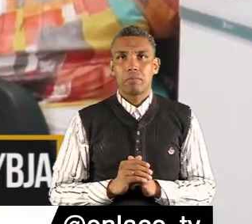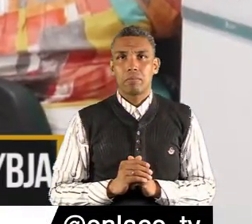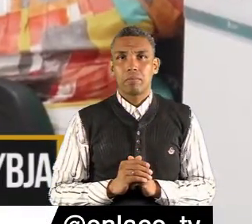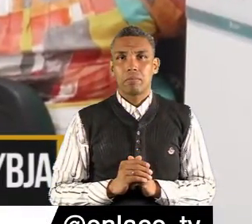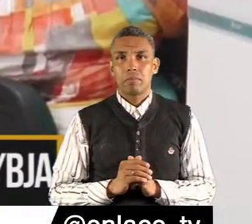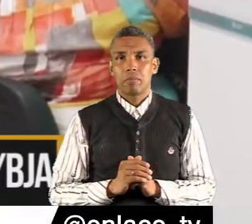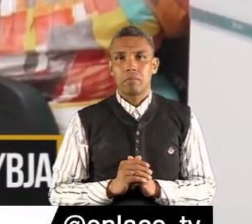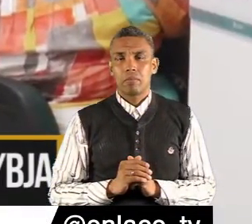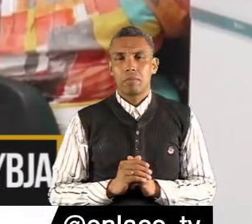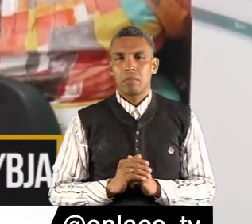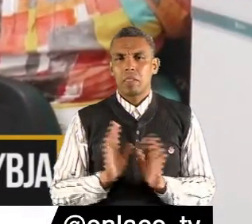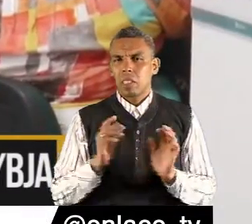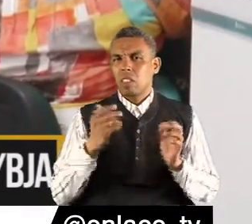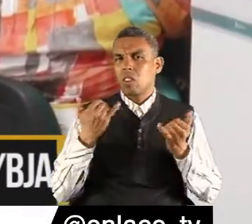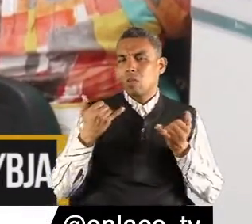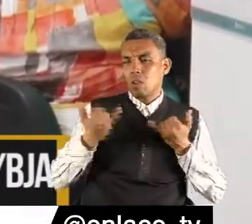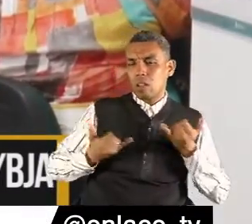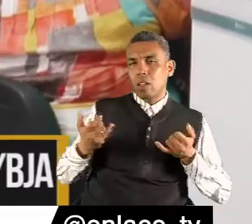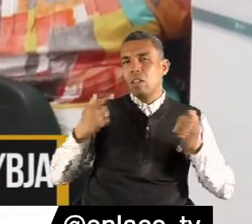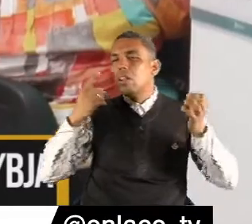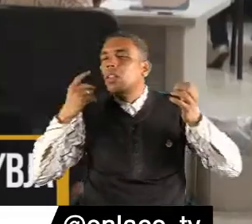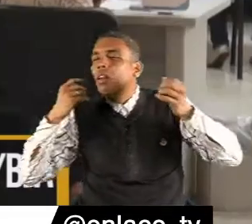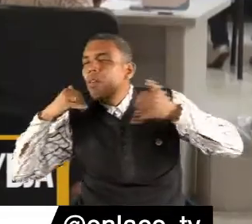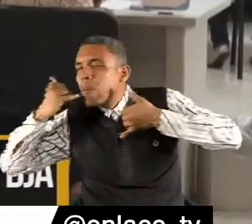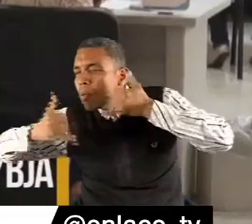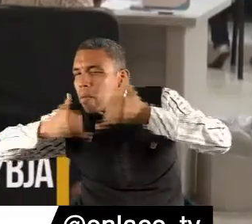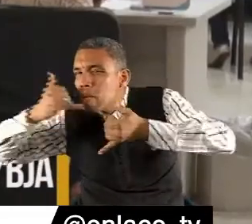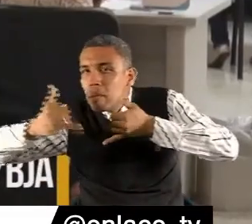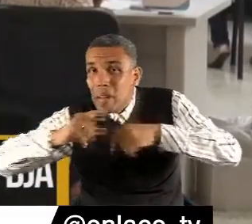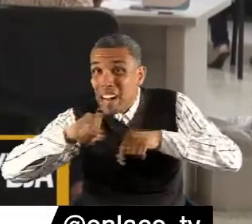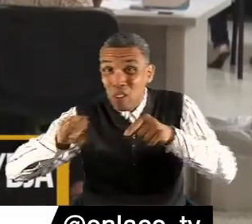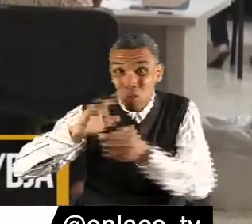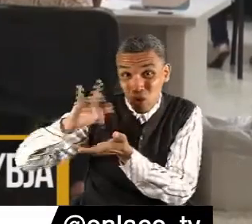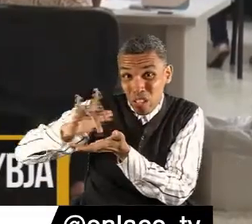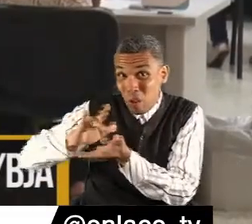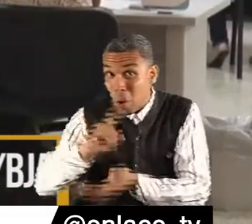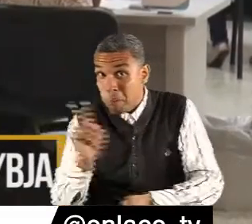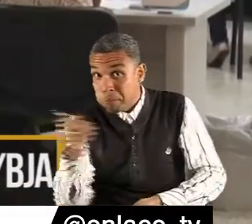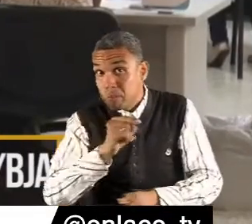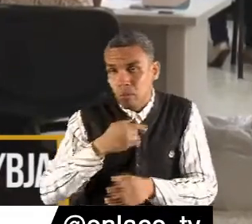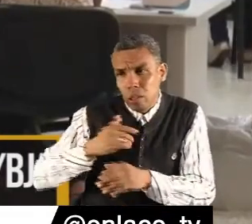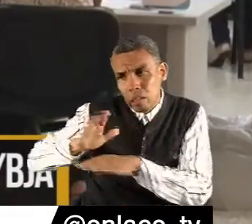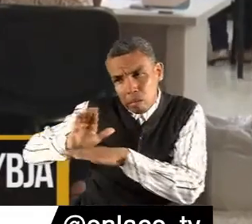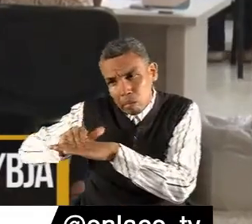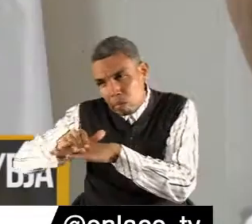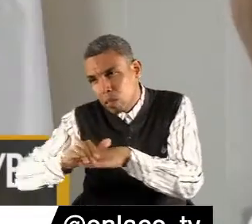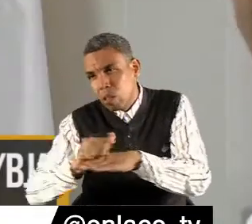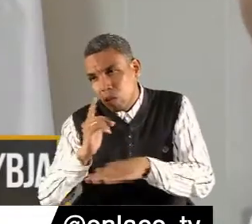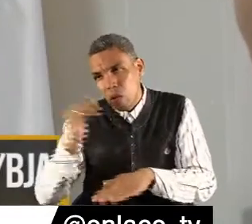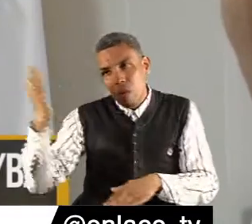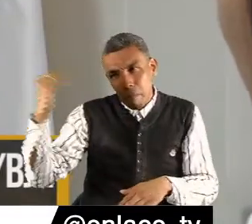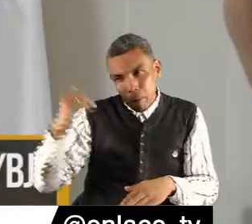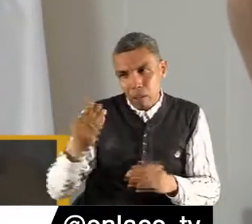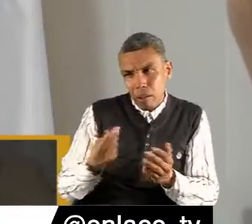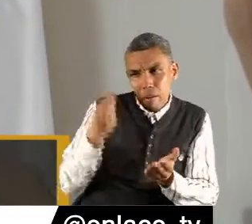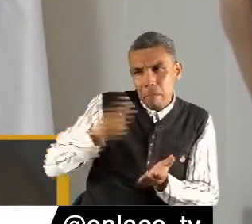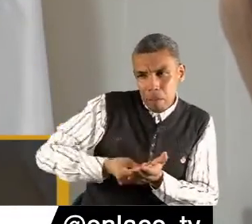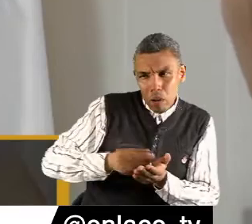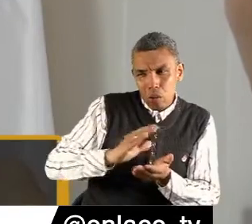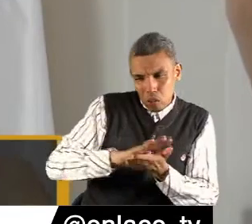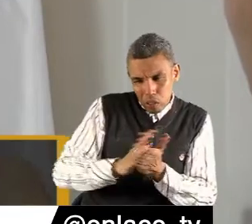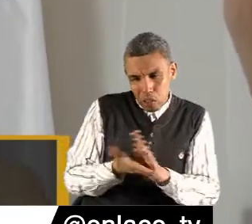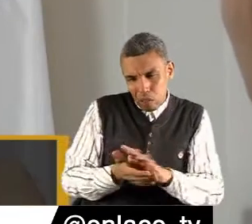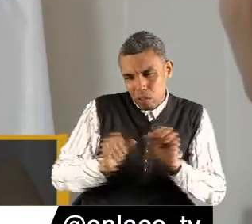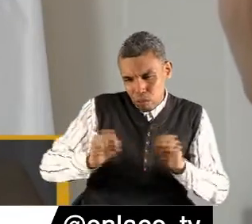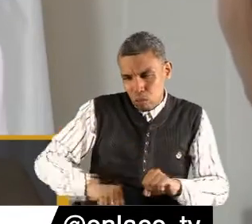las obligaciones y se le orienta para evitar el inicio de cobro coactivo que los perjudique. Consignar el valor de sus